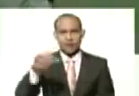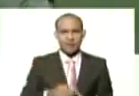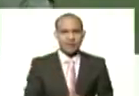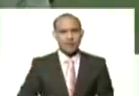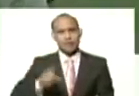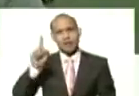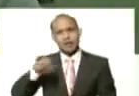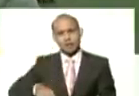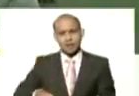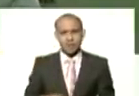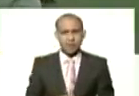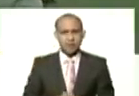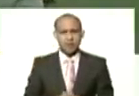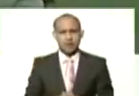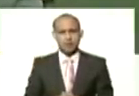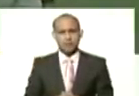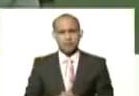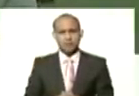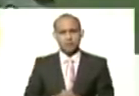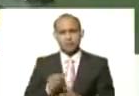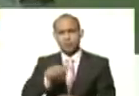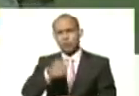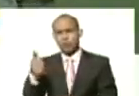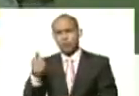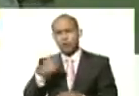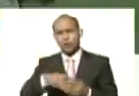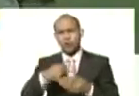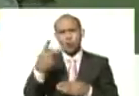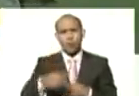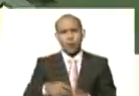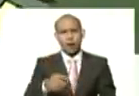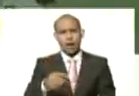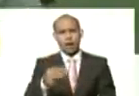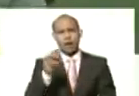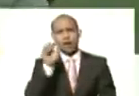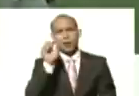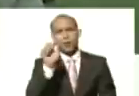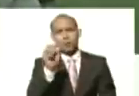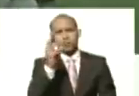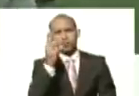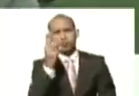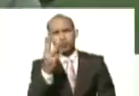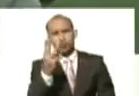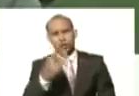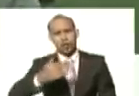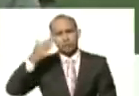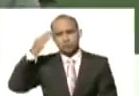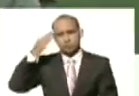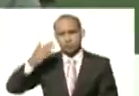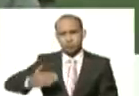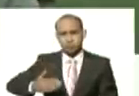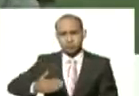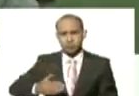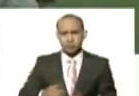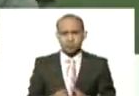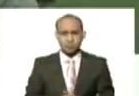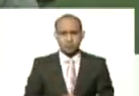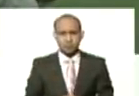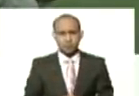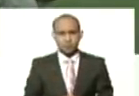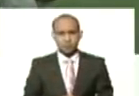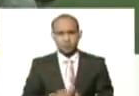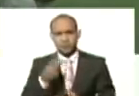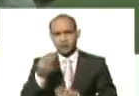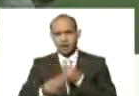Asimismo, también aquel plan punto 3 que usted nos ordenó, el comando estratégico